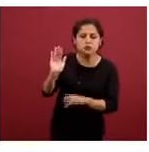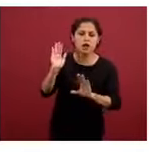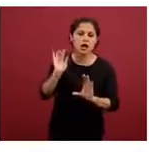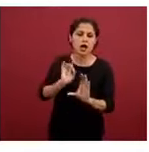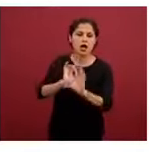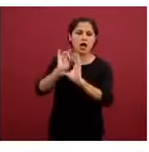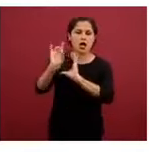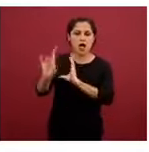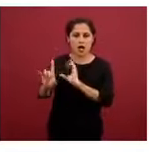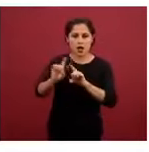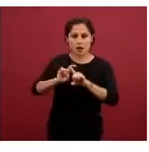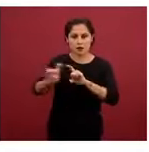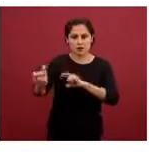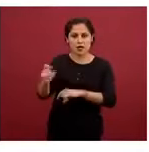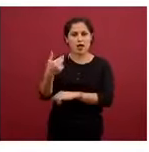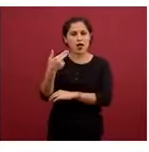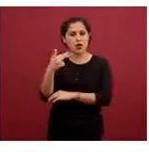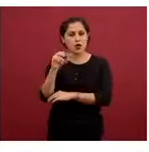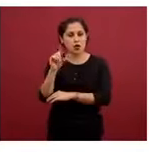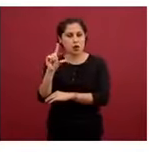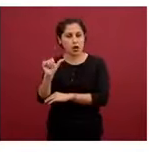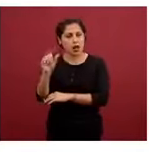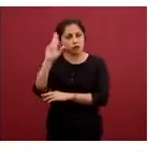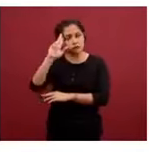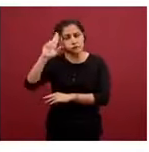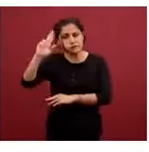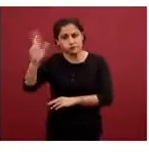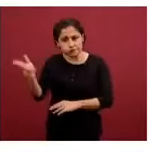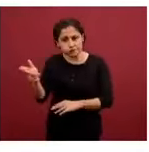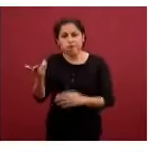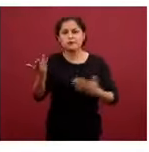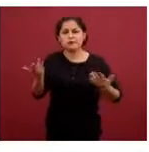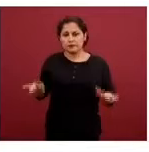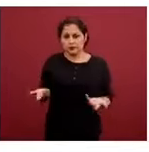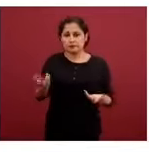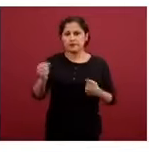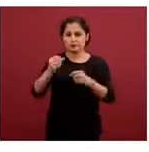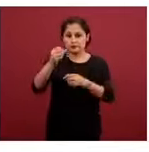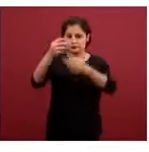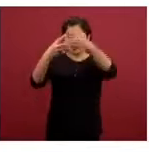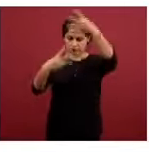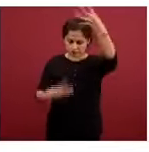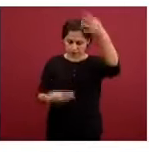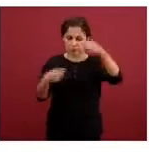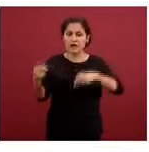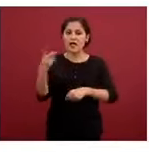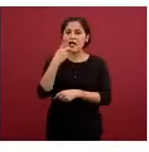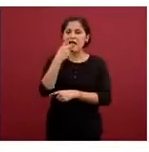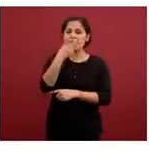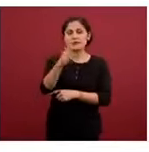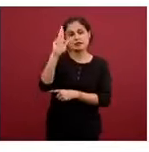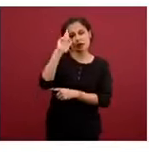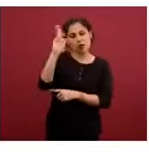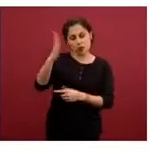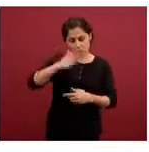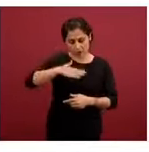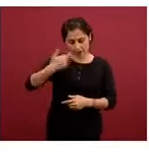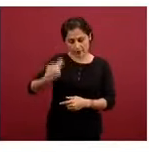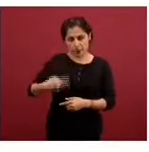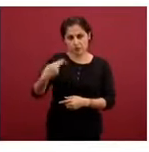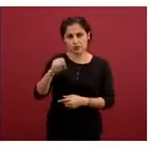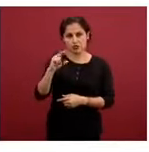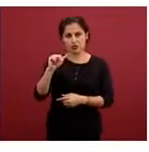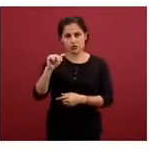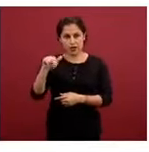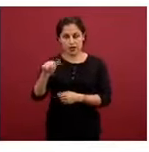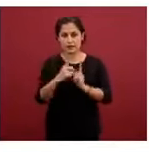un mensaje con hola, va a desplegar este mensaje. Hola, soy Susana Distancia, el canal oficial del Gobierno de México,